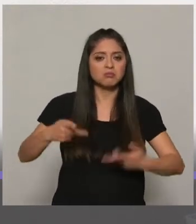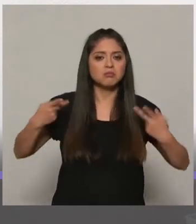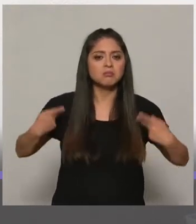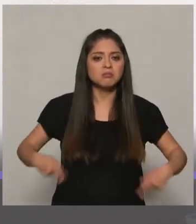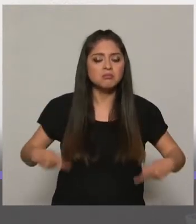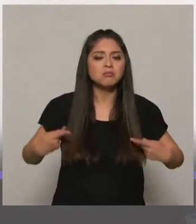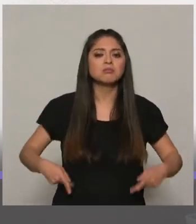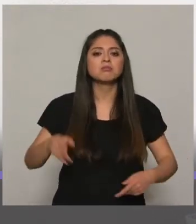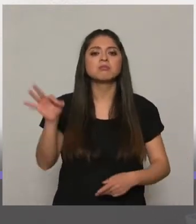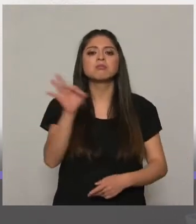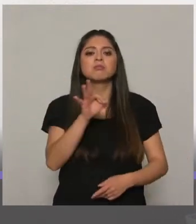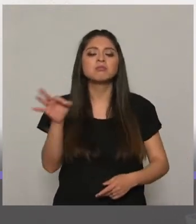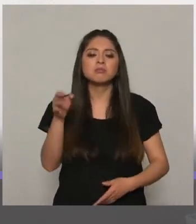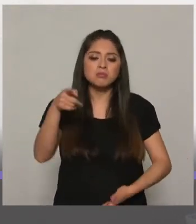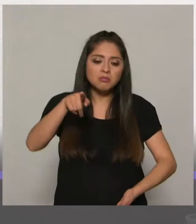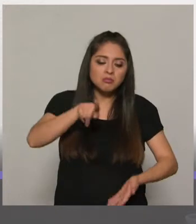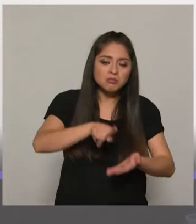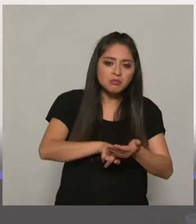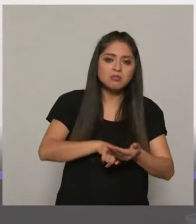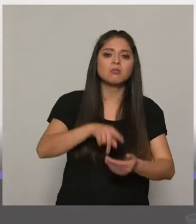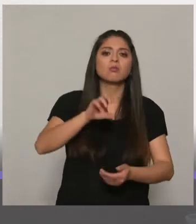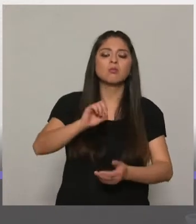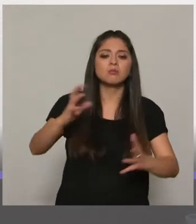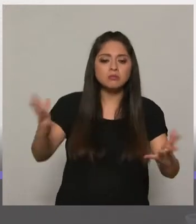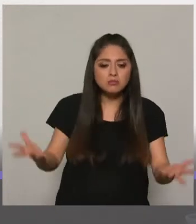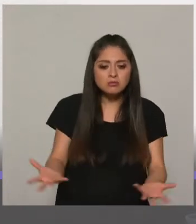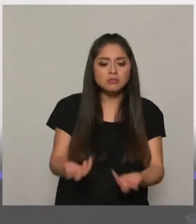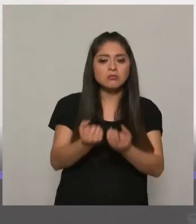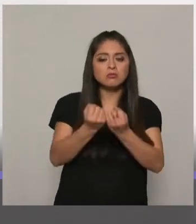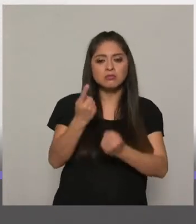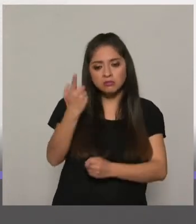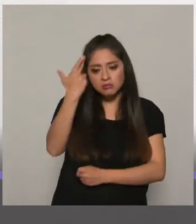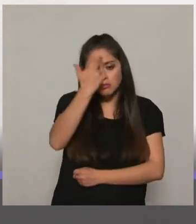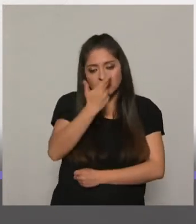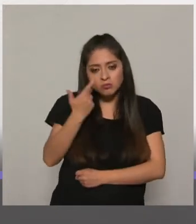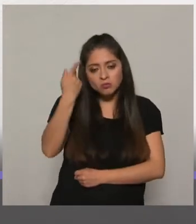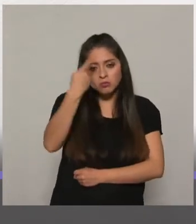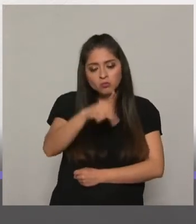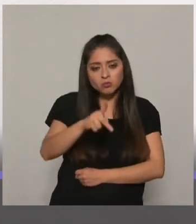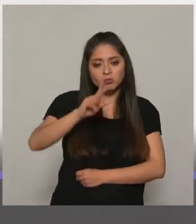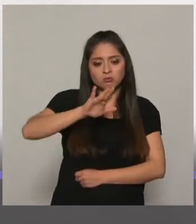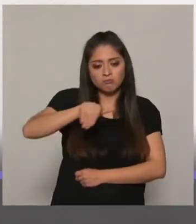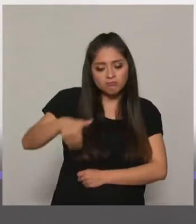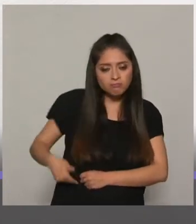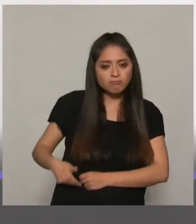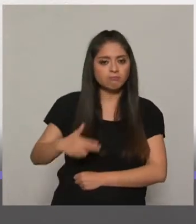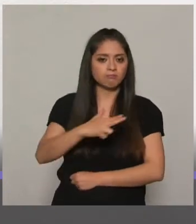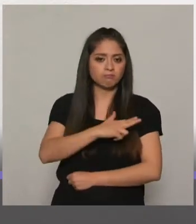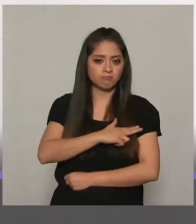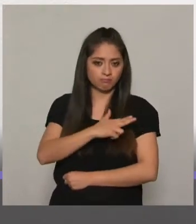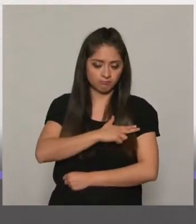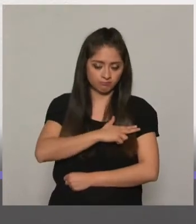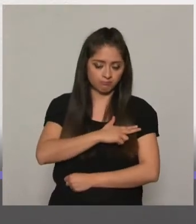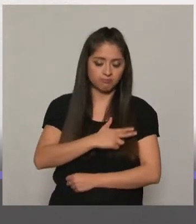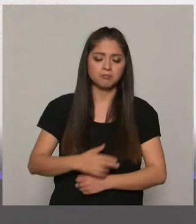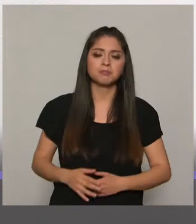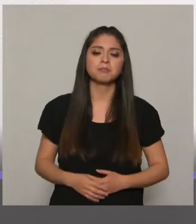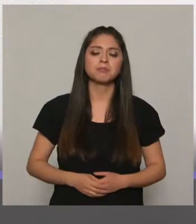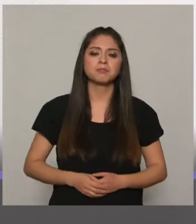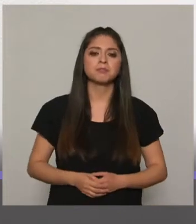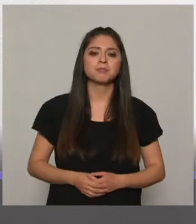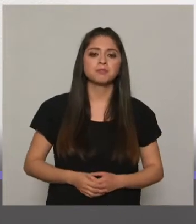encuentran prensados dentro de la unidad, o por lo menos rescatarlos para poder valorar las lesiones que estos pacientes presentan, ¿no? Muchas